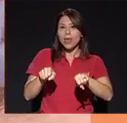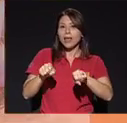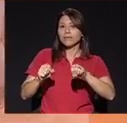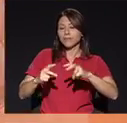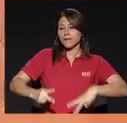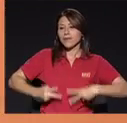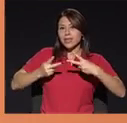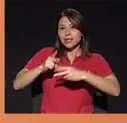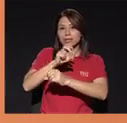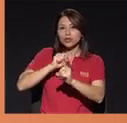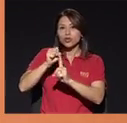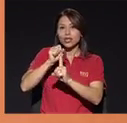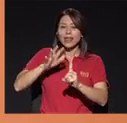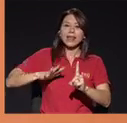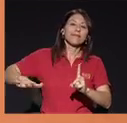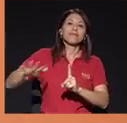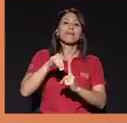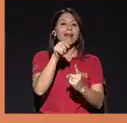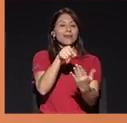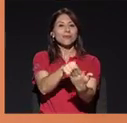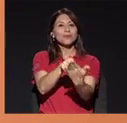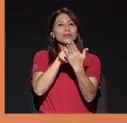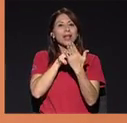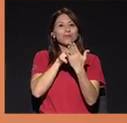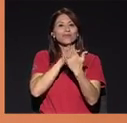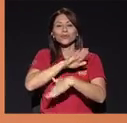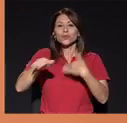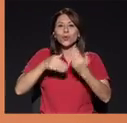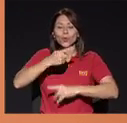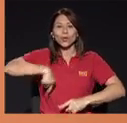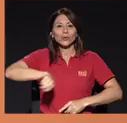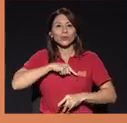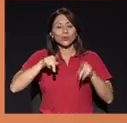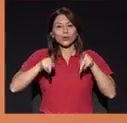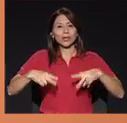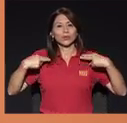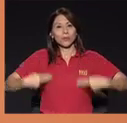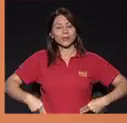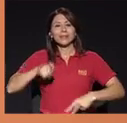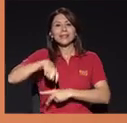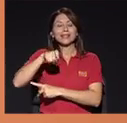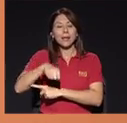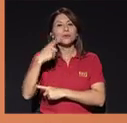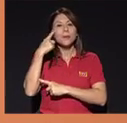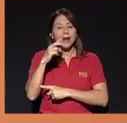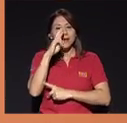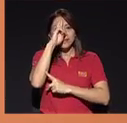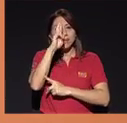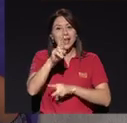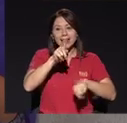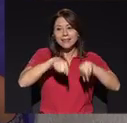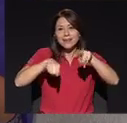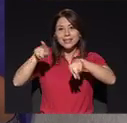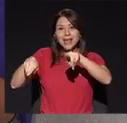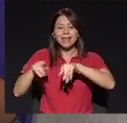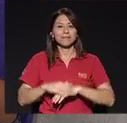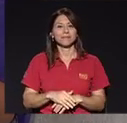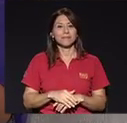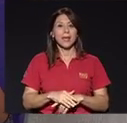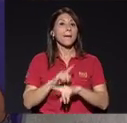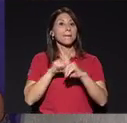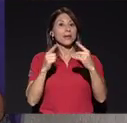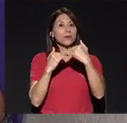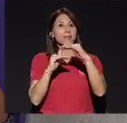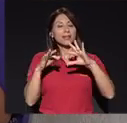ha mostrado todo lo que necesitamos hacer los seres humanos para respetar la diversidad. Pero sus